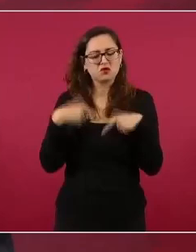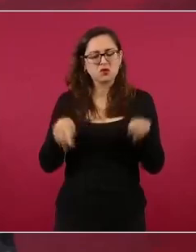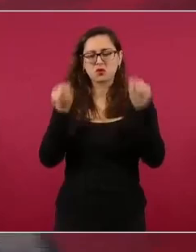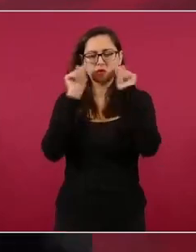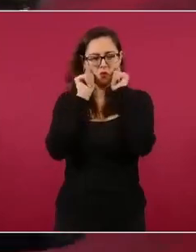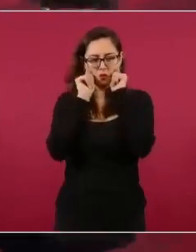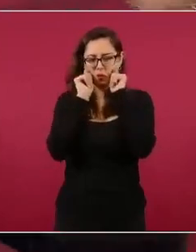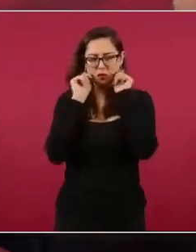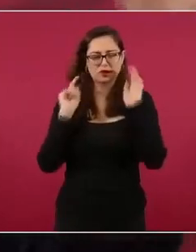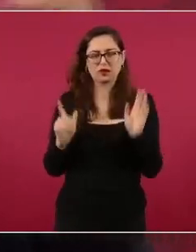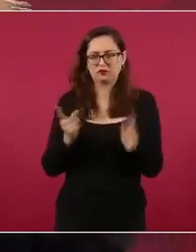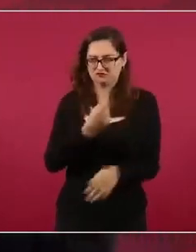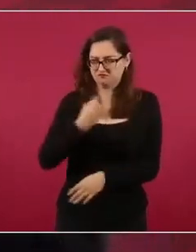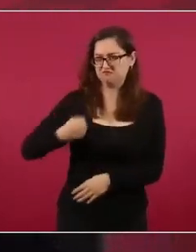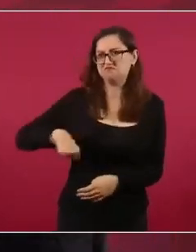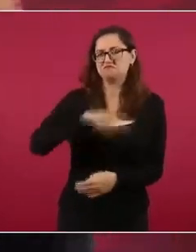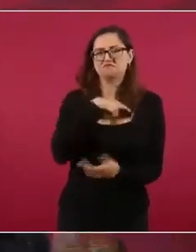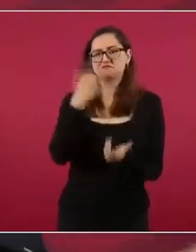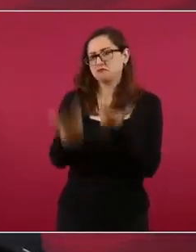porque